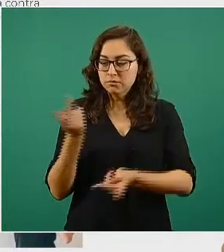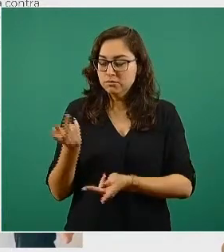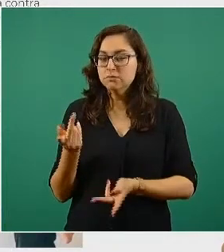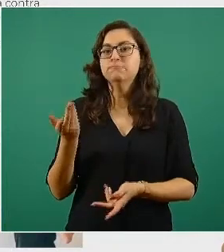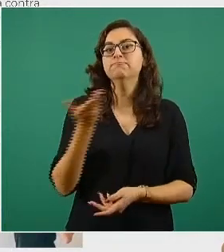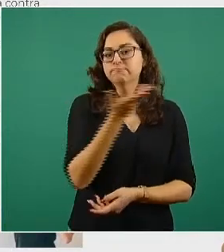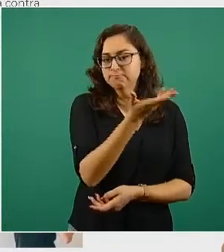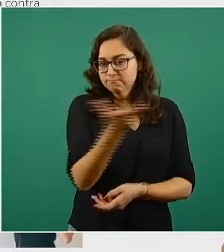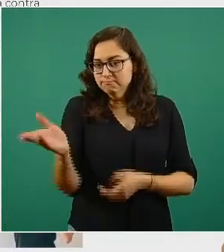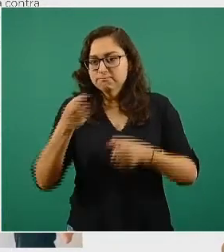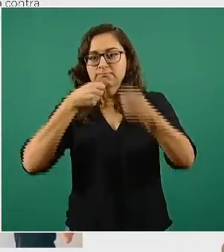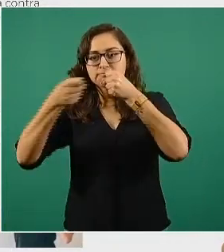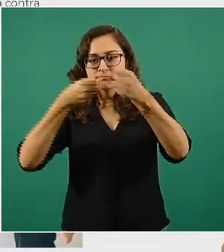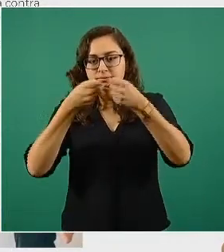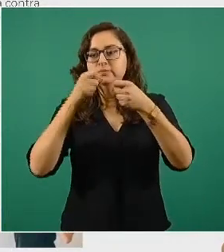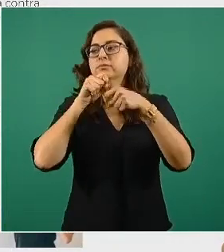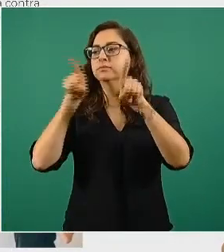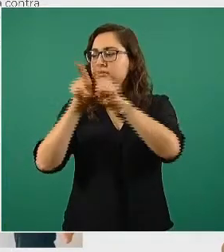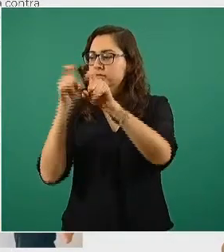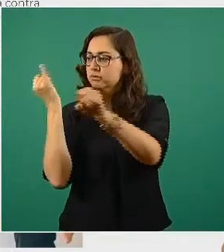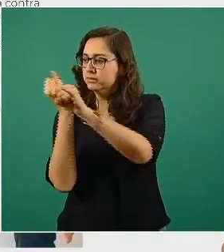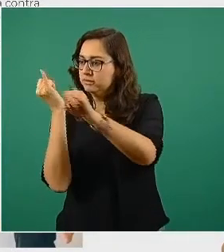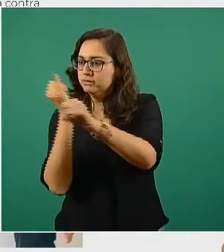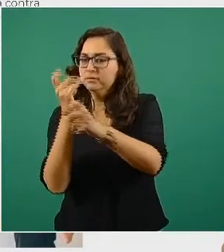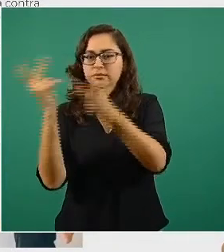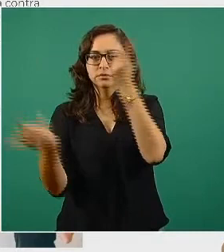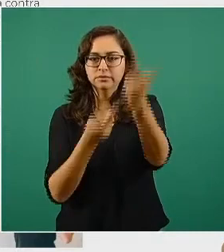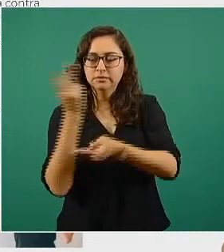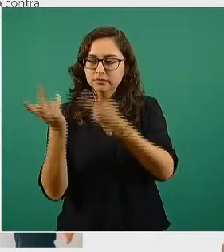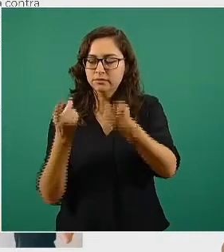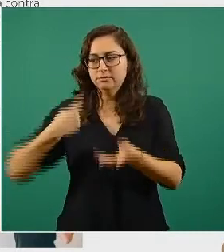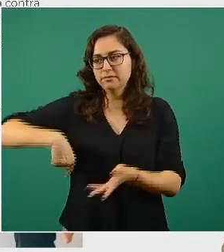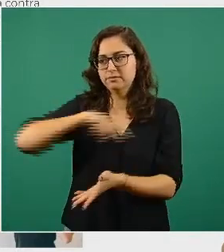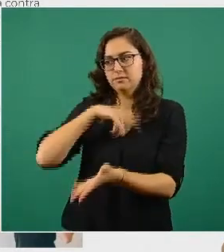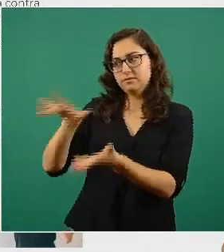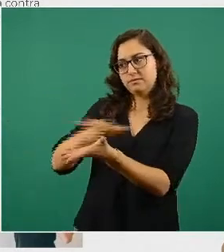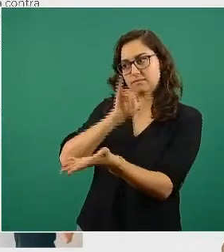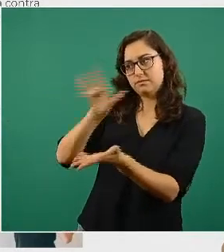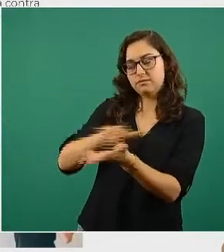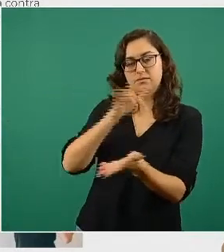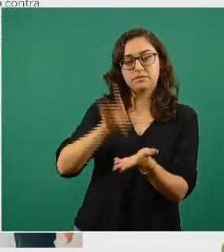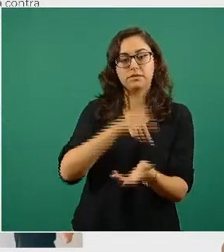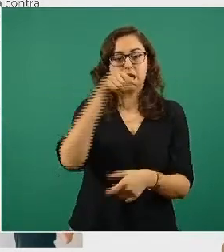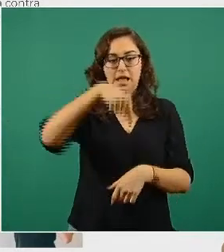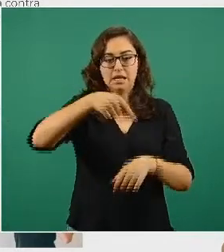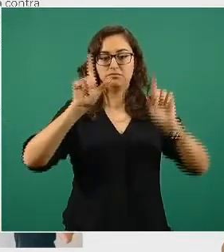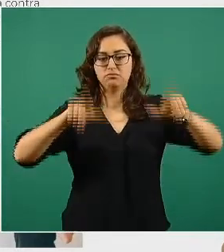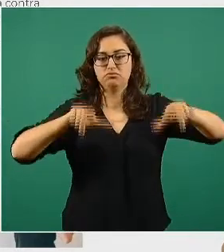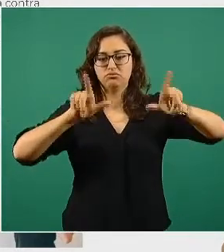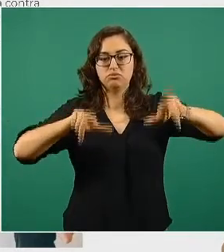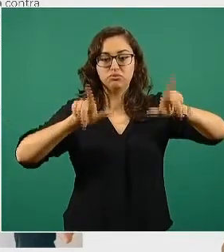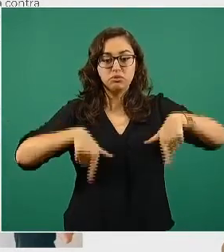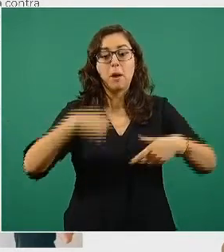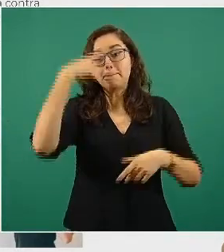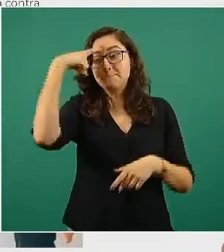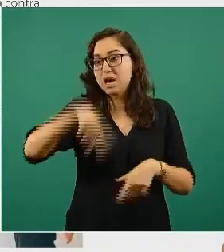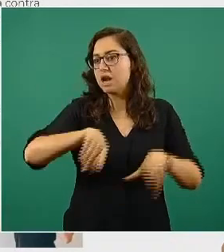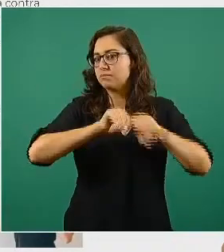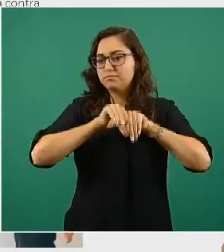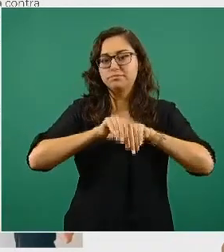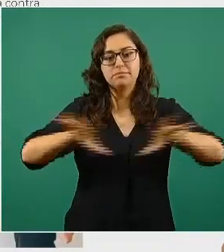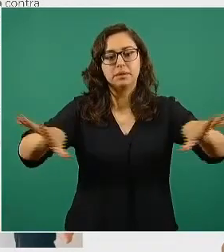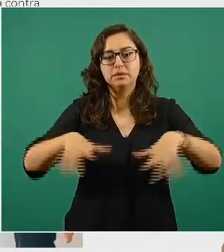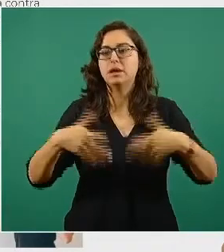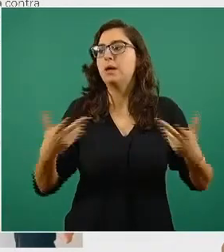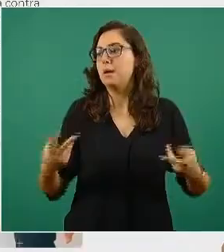y que también a través de las redes sociales e inclusive de preguntas directas de